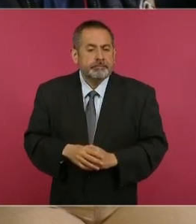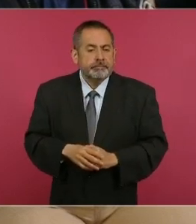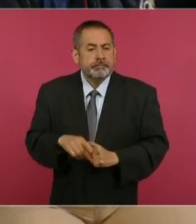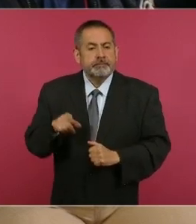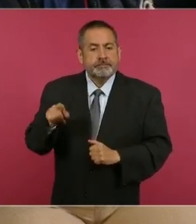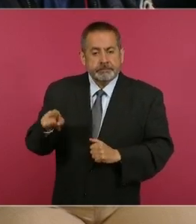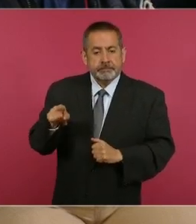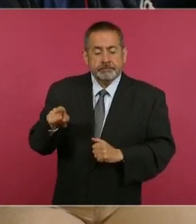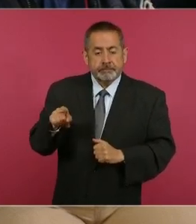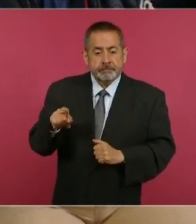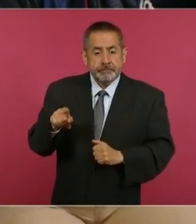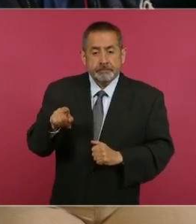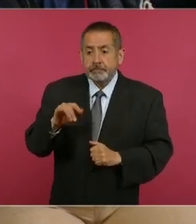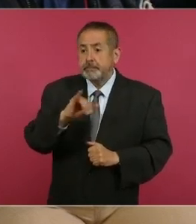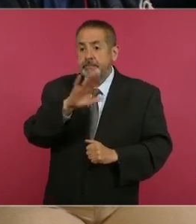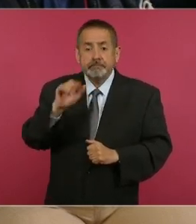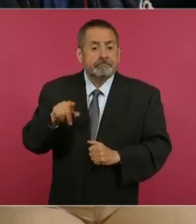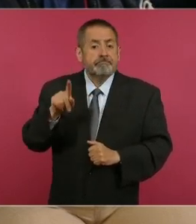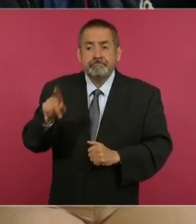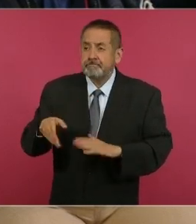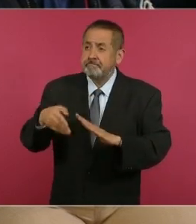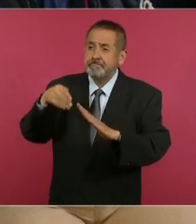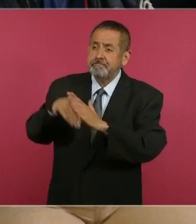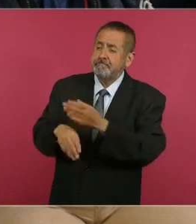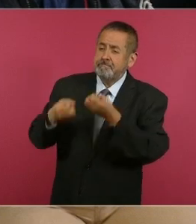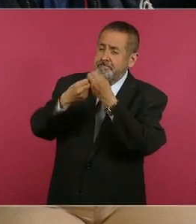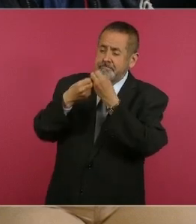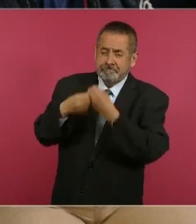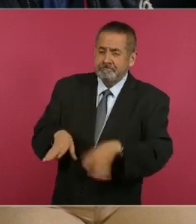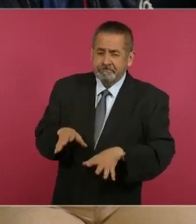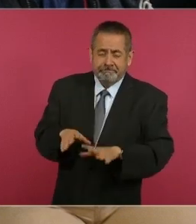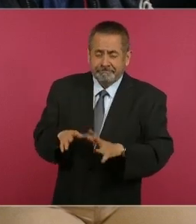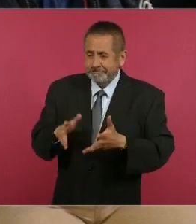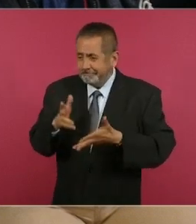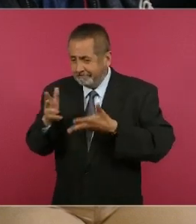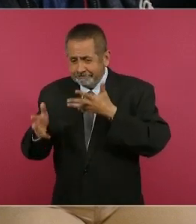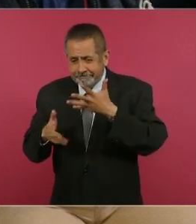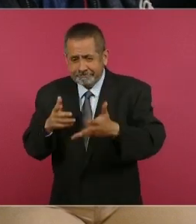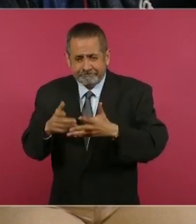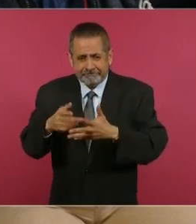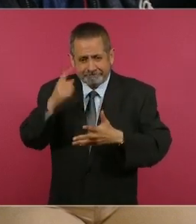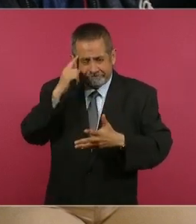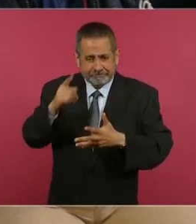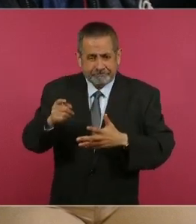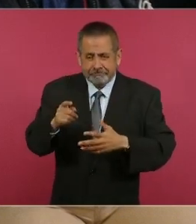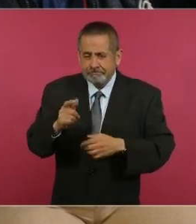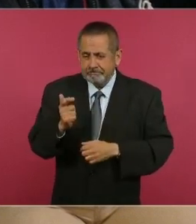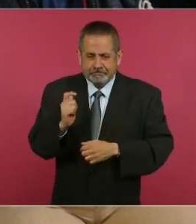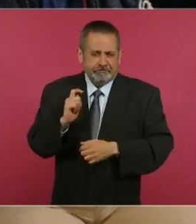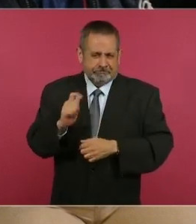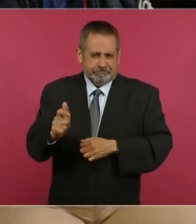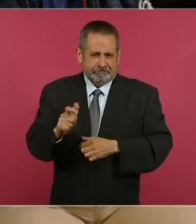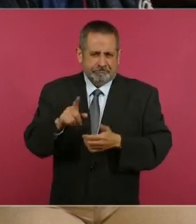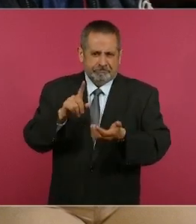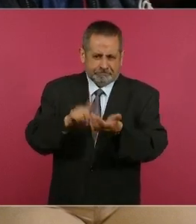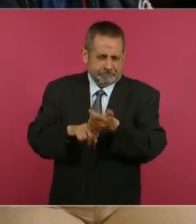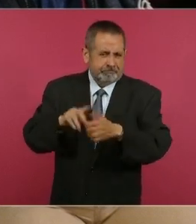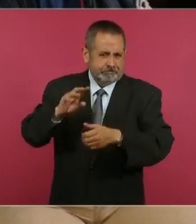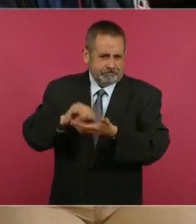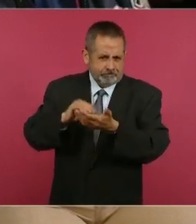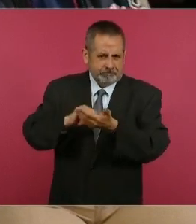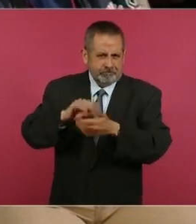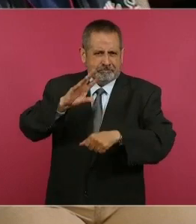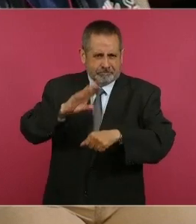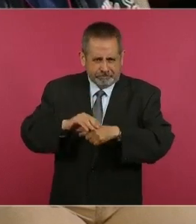estuvieron a punto de perder todo y que el último pago de la concesión, se supone, se había